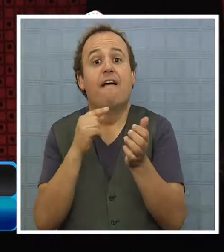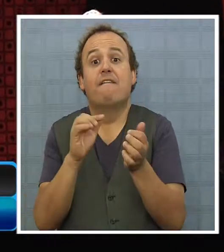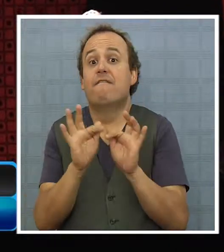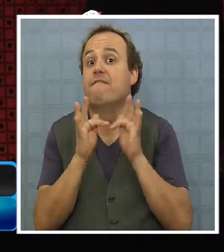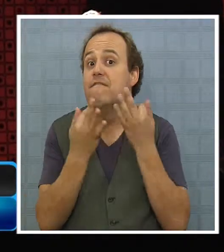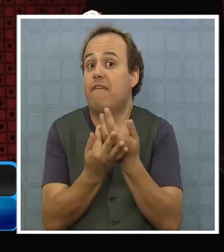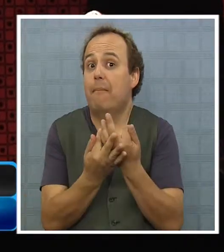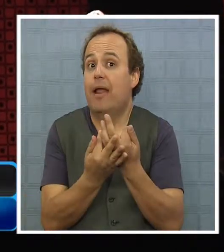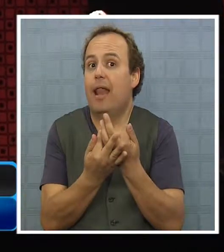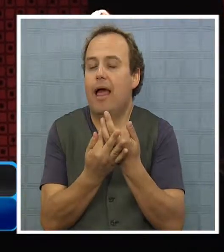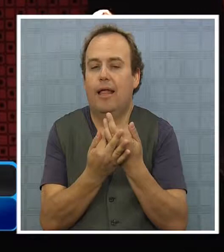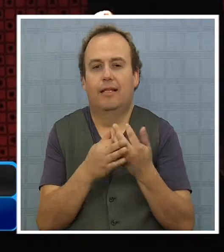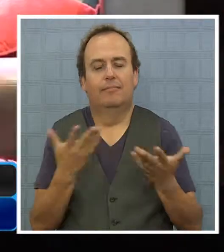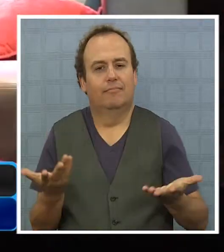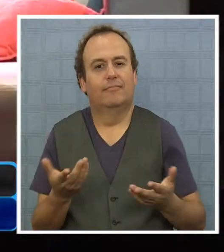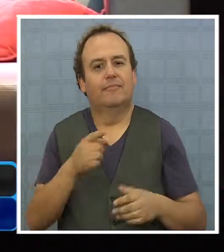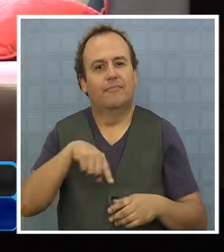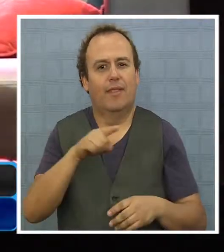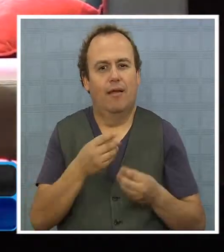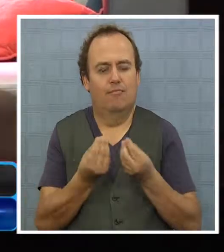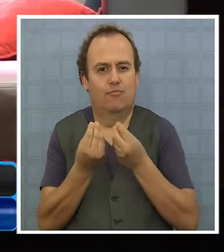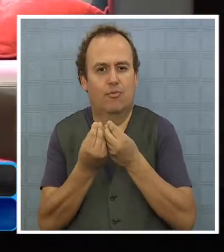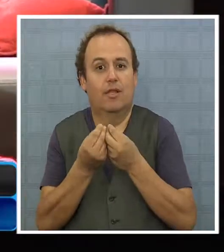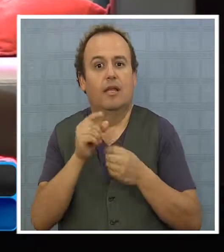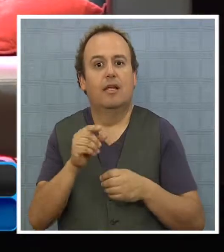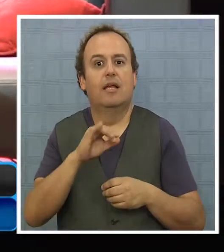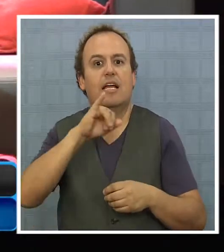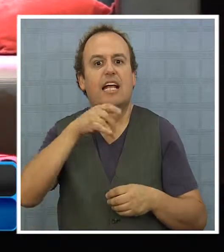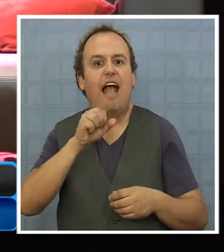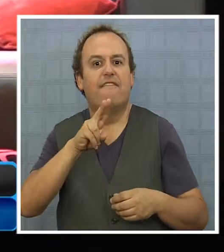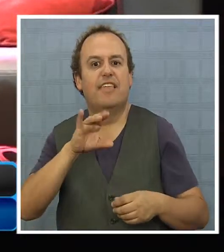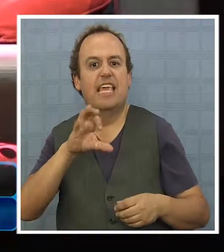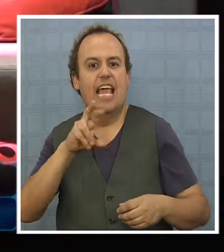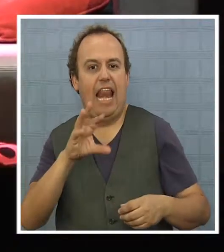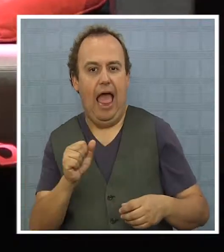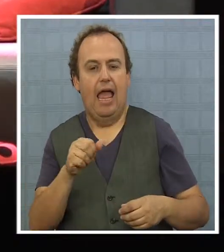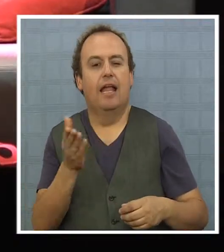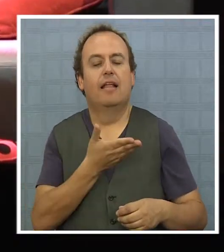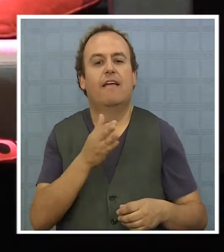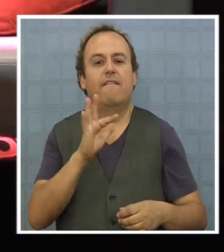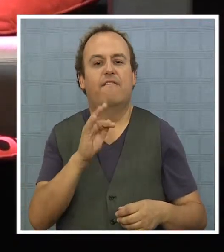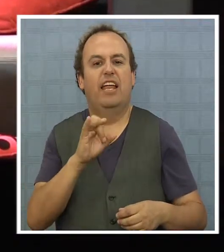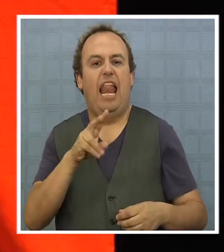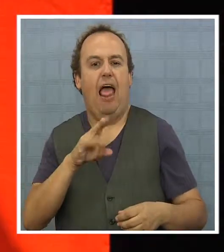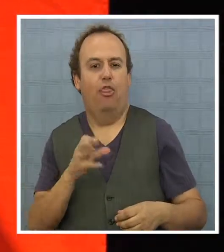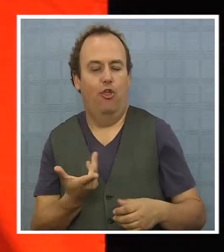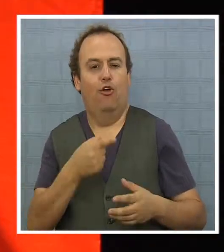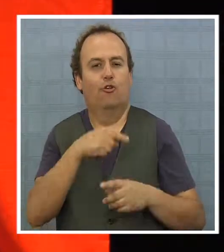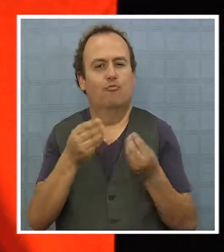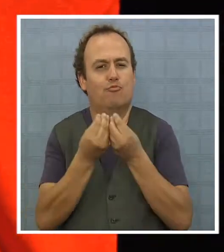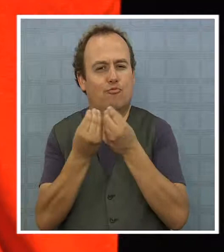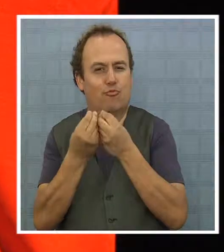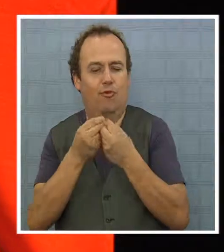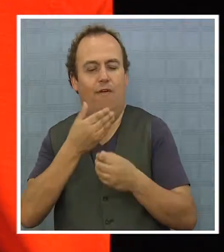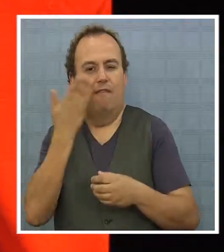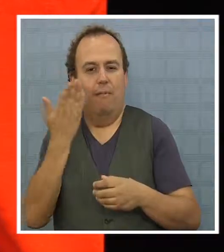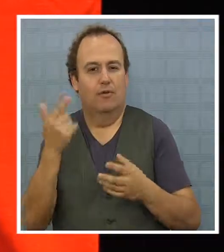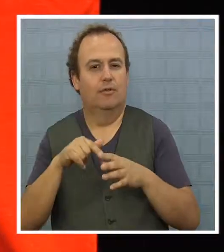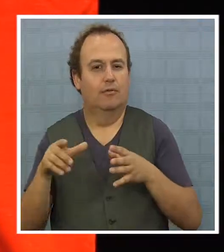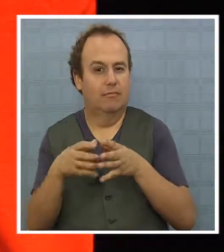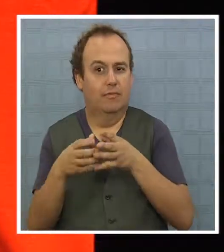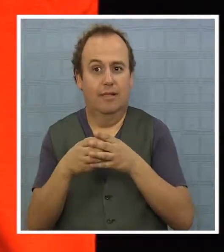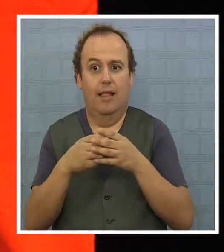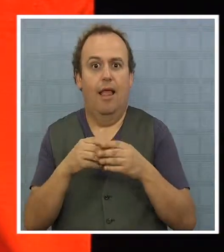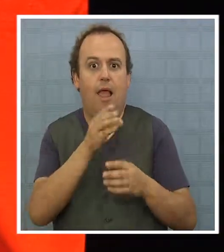Ante Todo Reload, donde también actúan Javiera Contador, Fernando Larraín y Dayana Amigo. Una alegría muy grande para